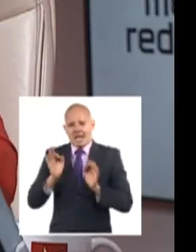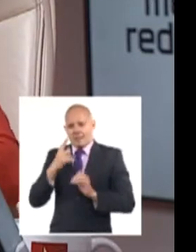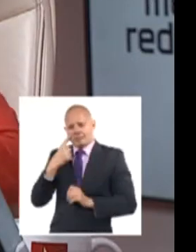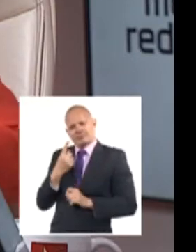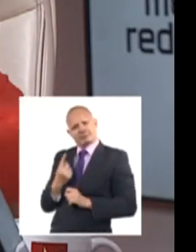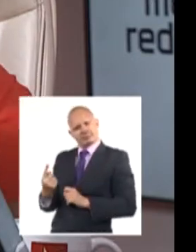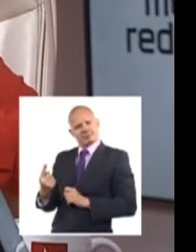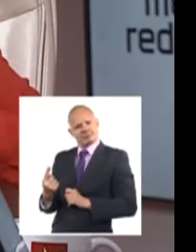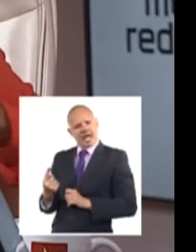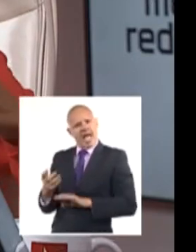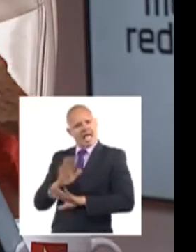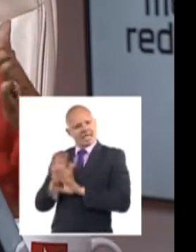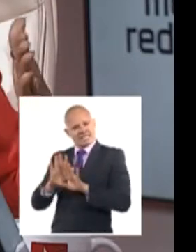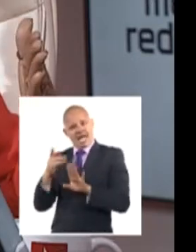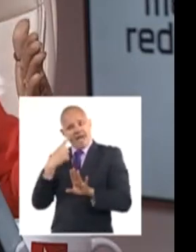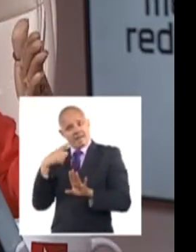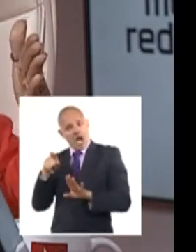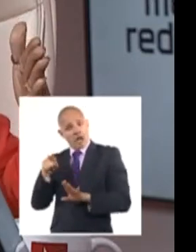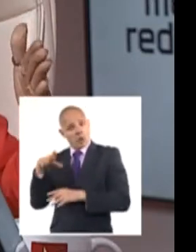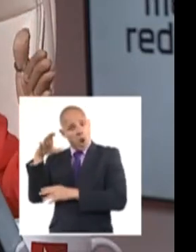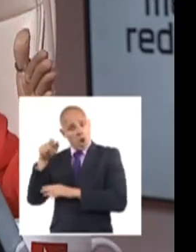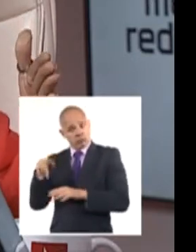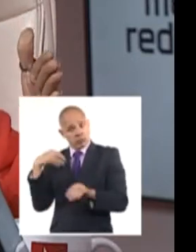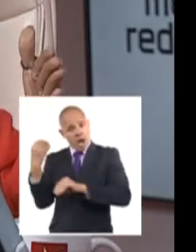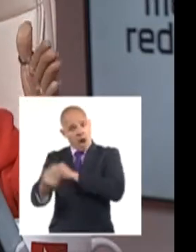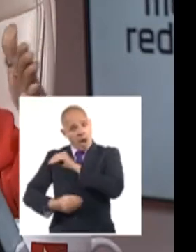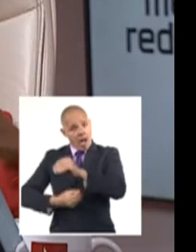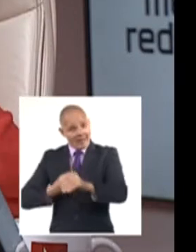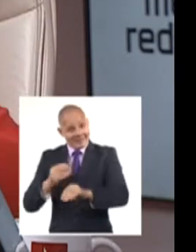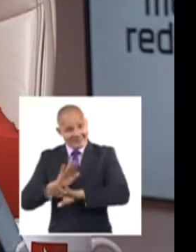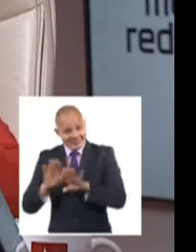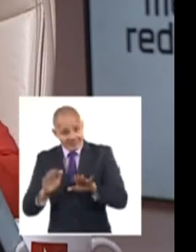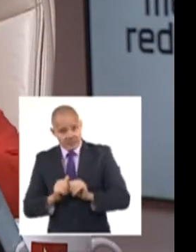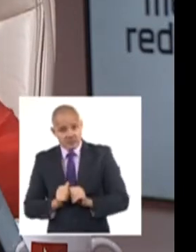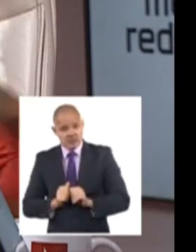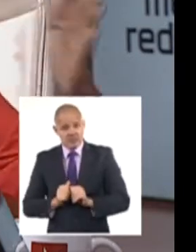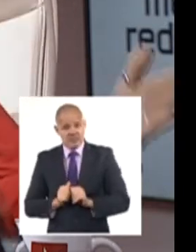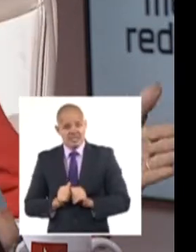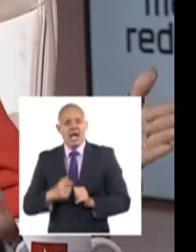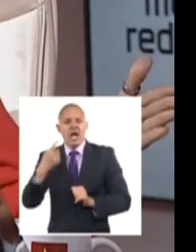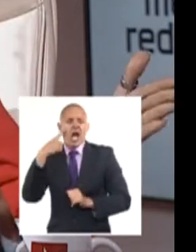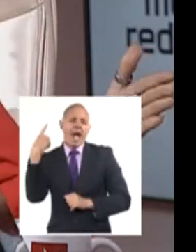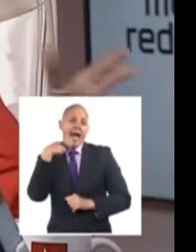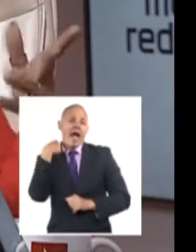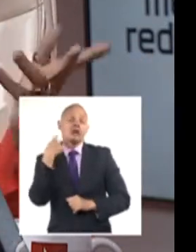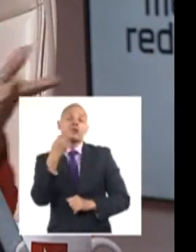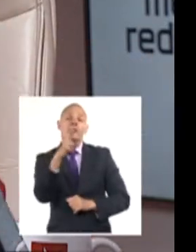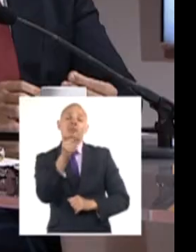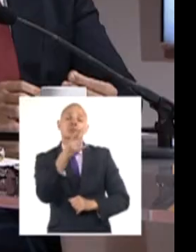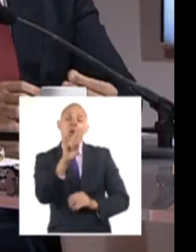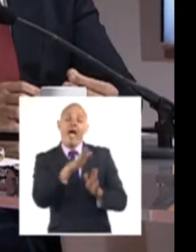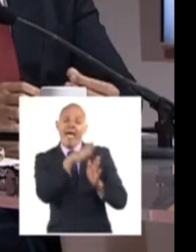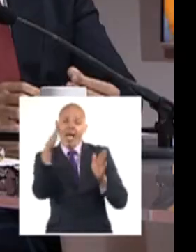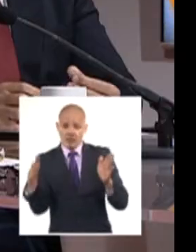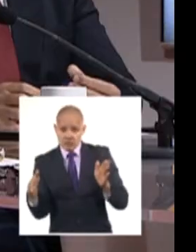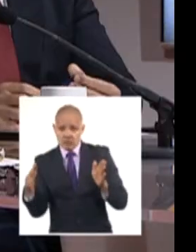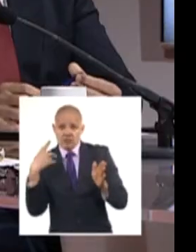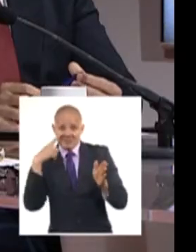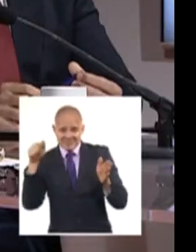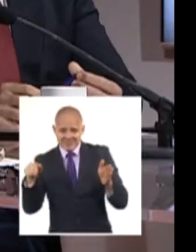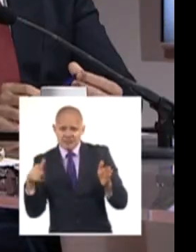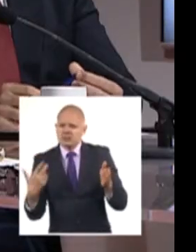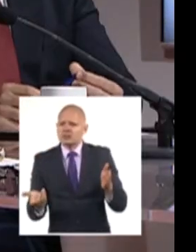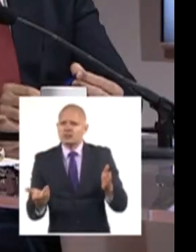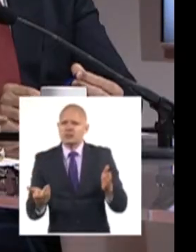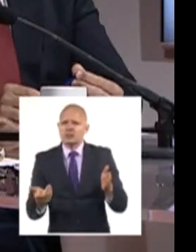del cambio visto en colombia en el plano de la beligerancia social desde 2019 esta parte es algunos